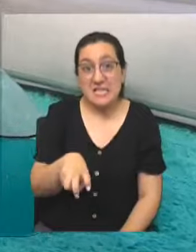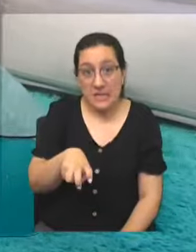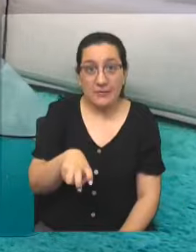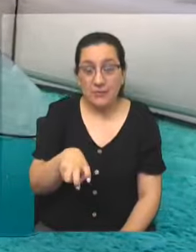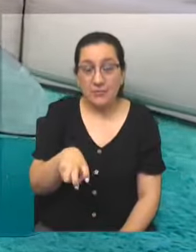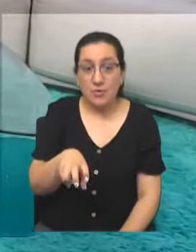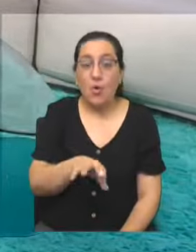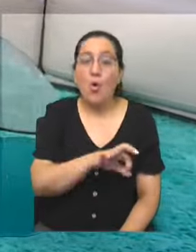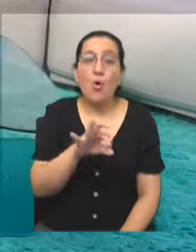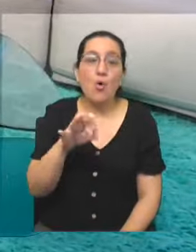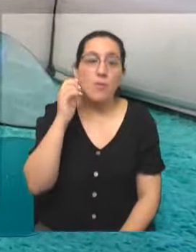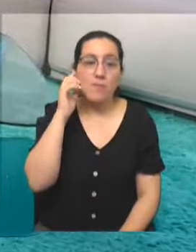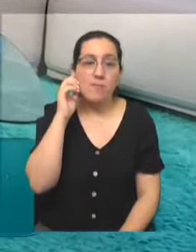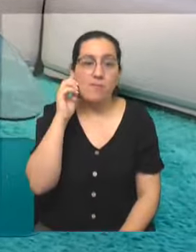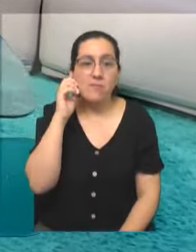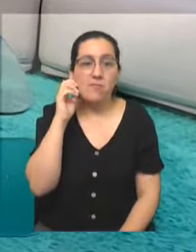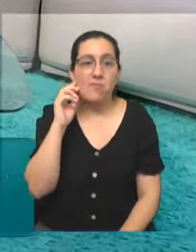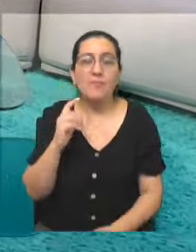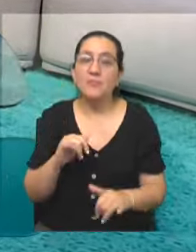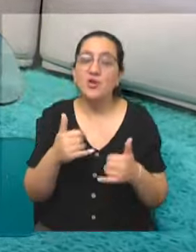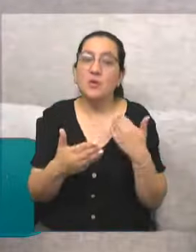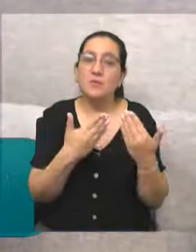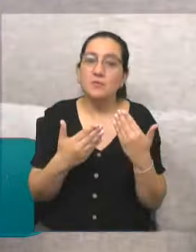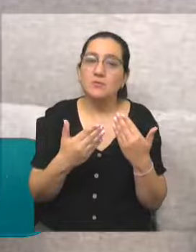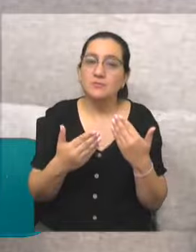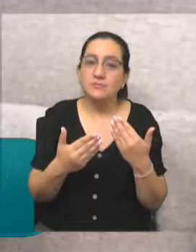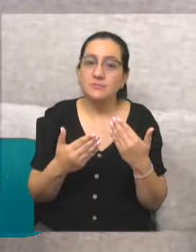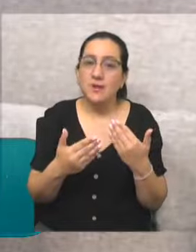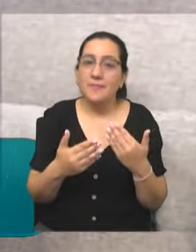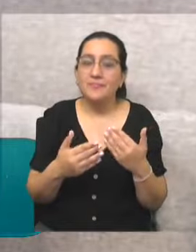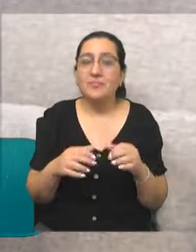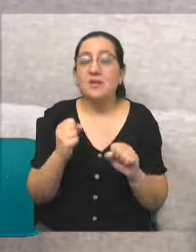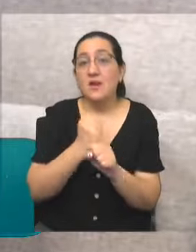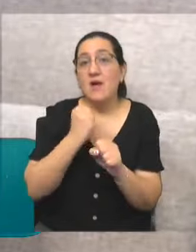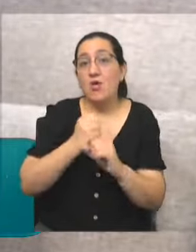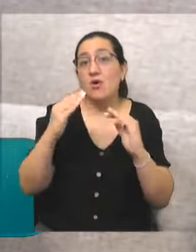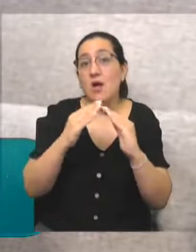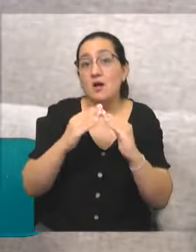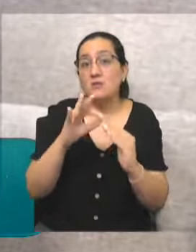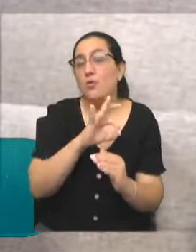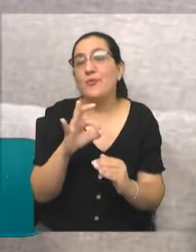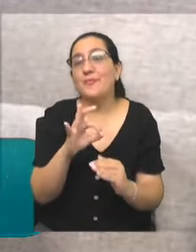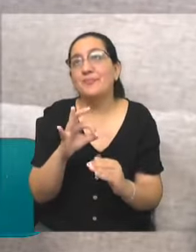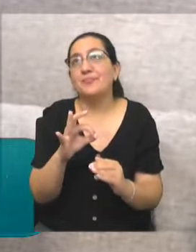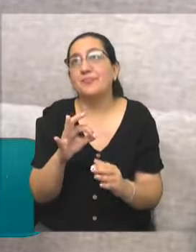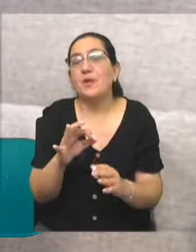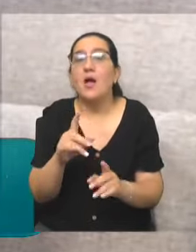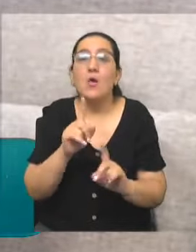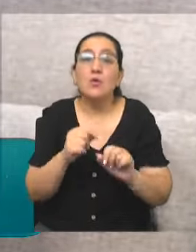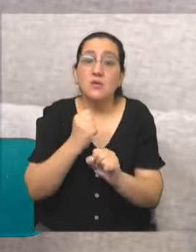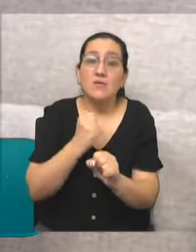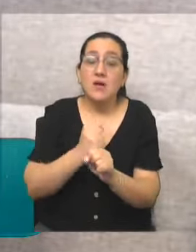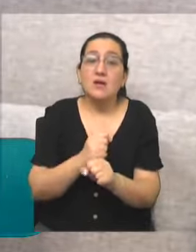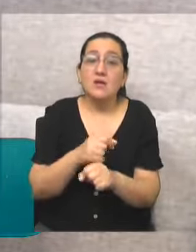sí, o incluso hoy en día lo hemos hablado también del teletrabajo, por ejemplo. Sí. Gente que está incluso hasta trabajando en su